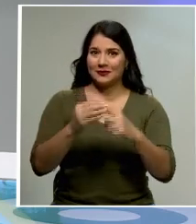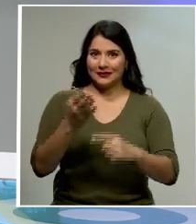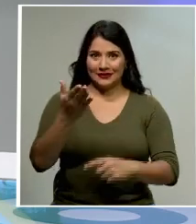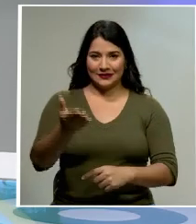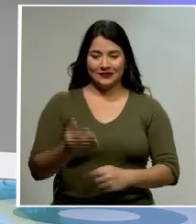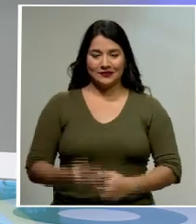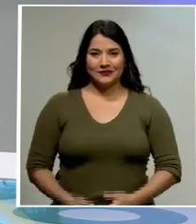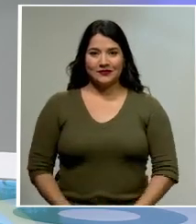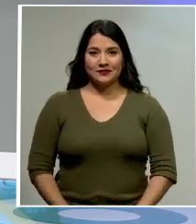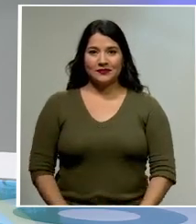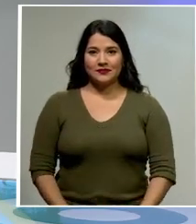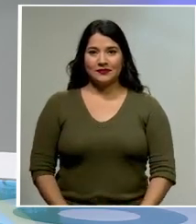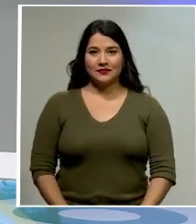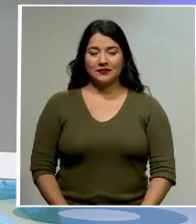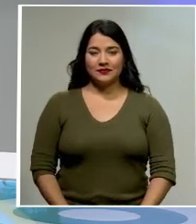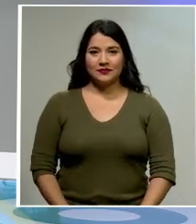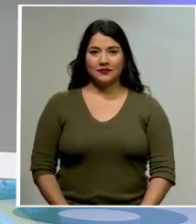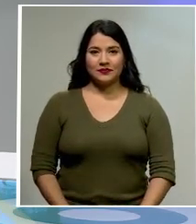titulares. Adelante.